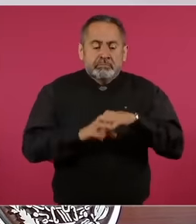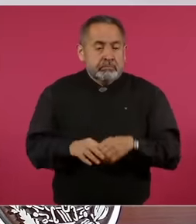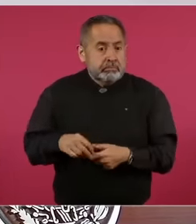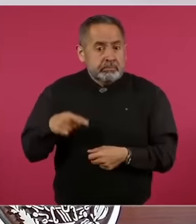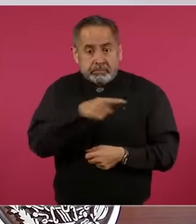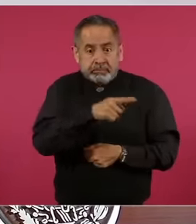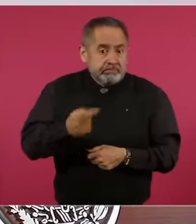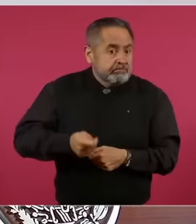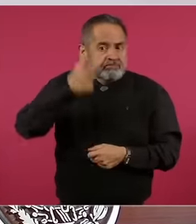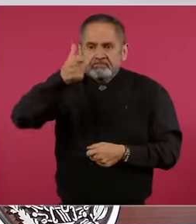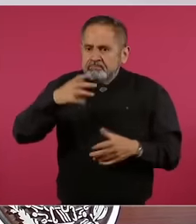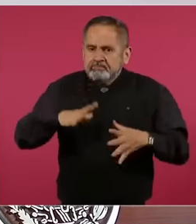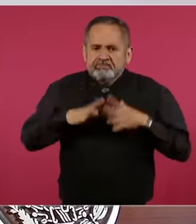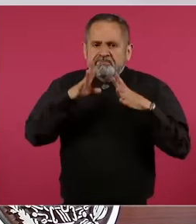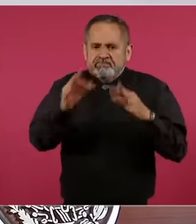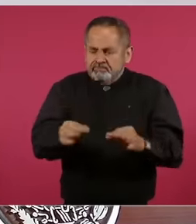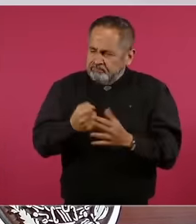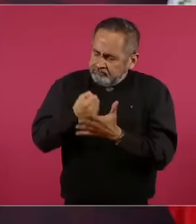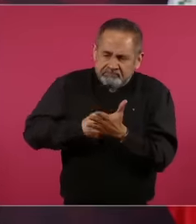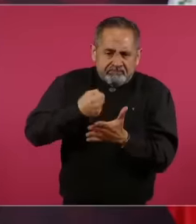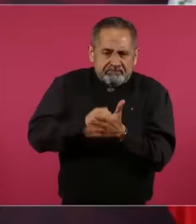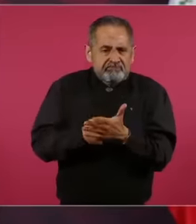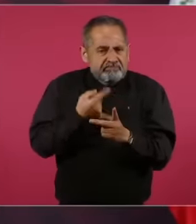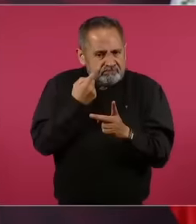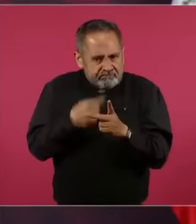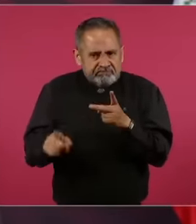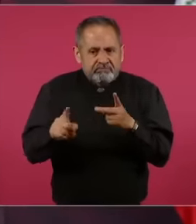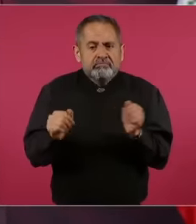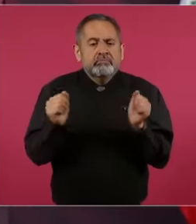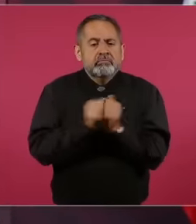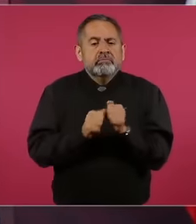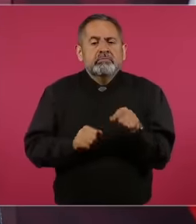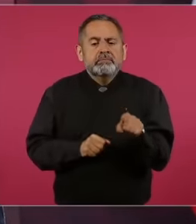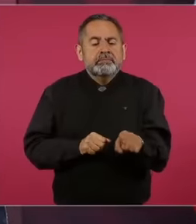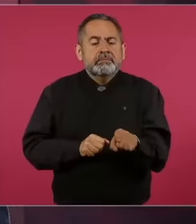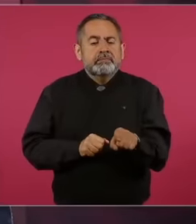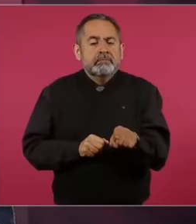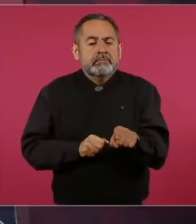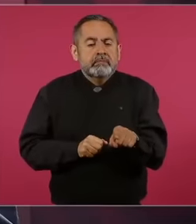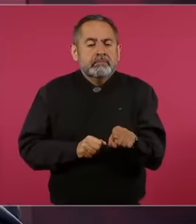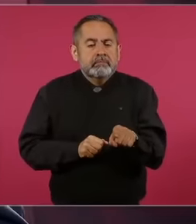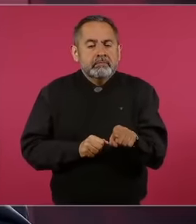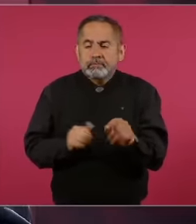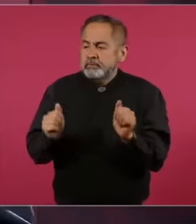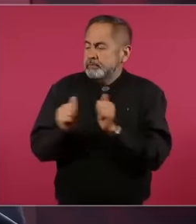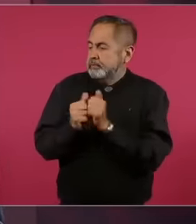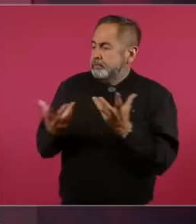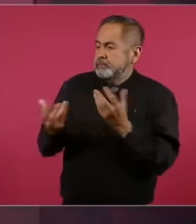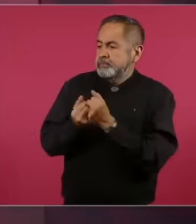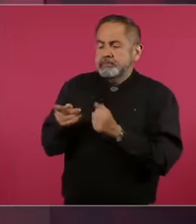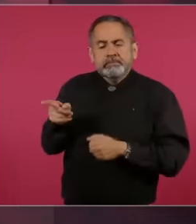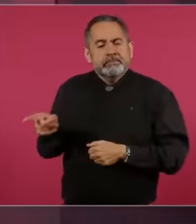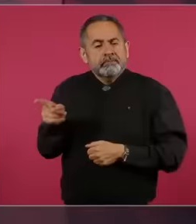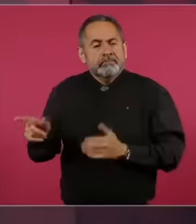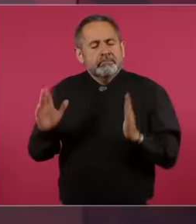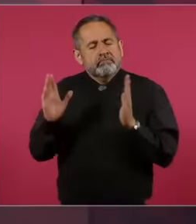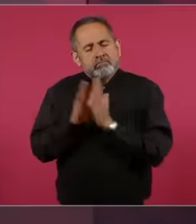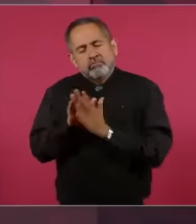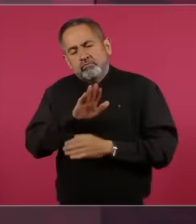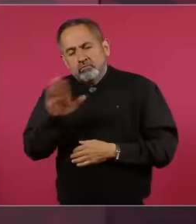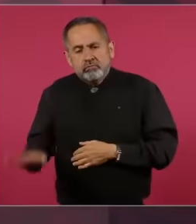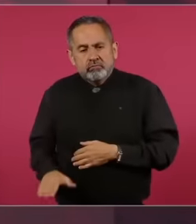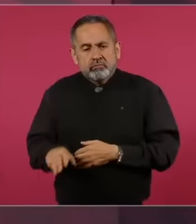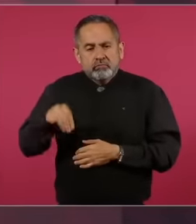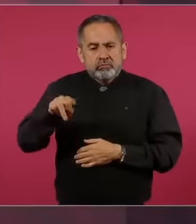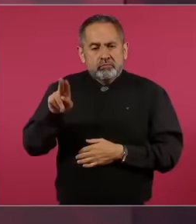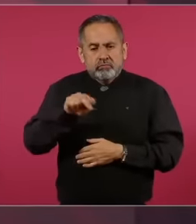iniciadora, precursora, con el finado Porfirio Muñoz Ledo